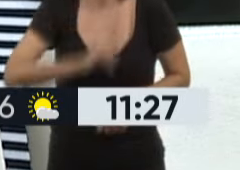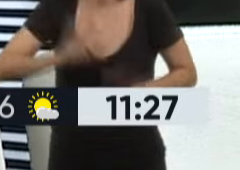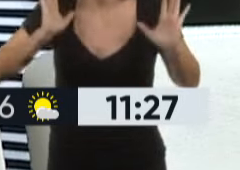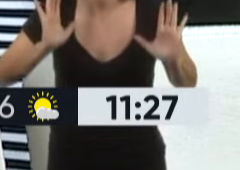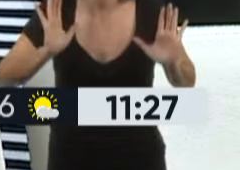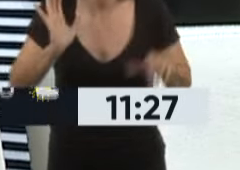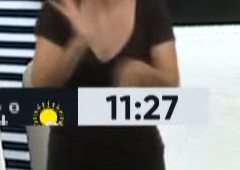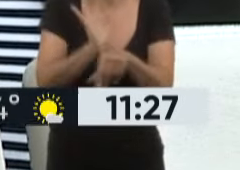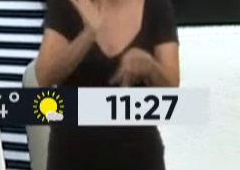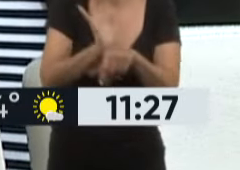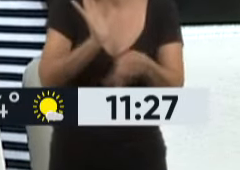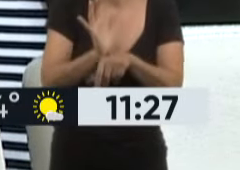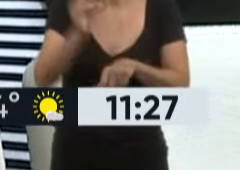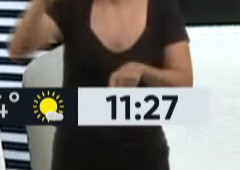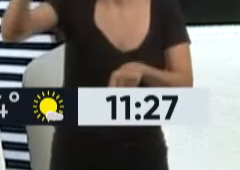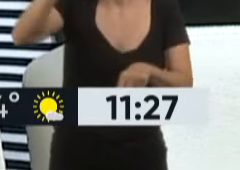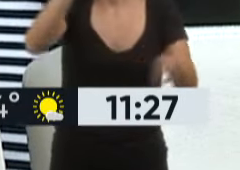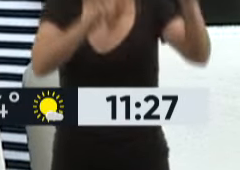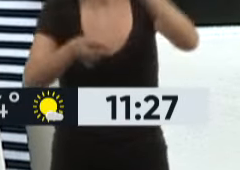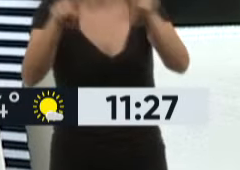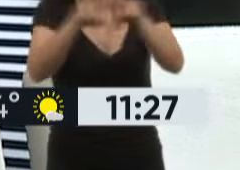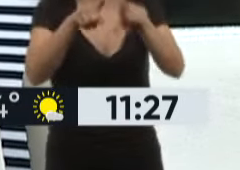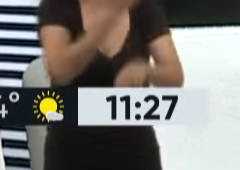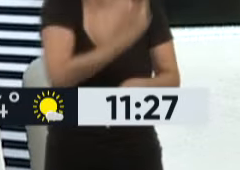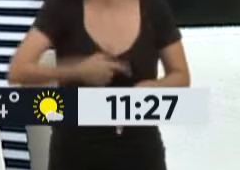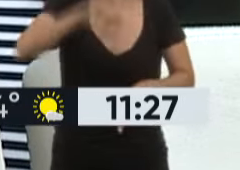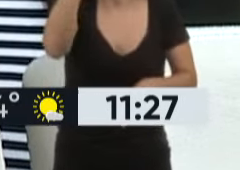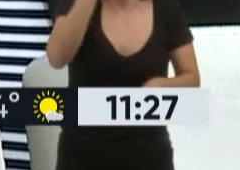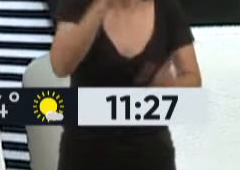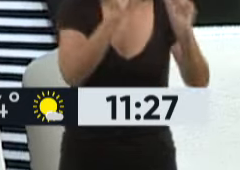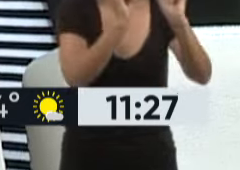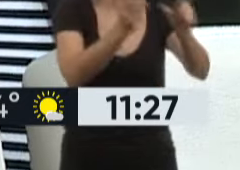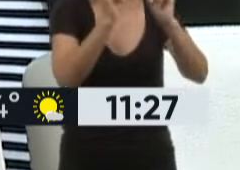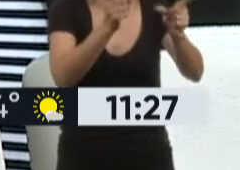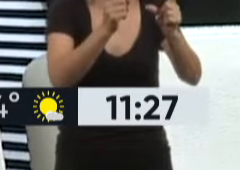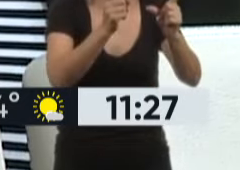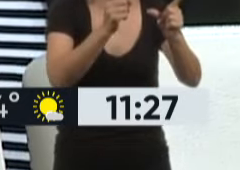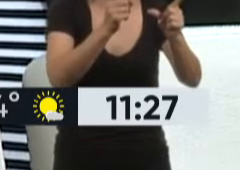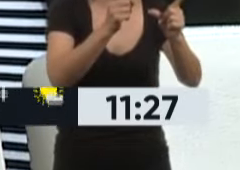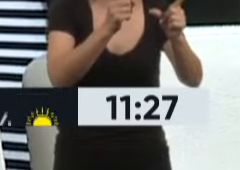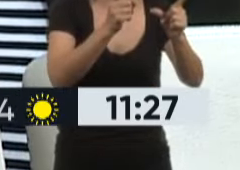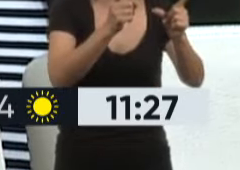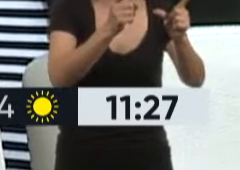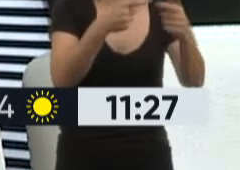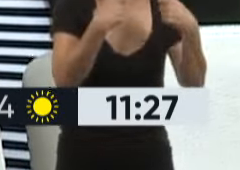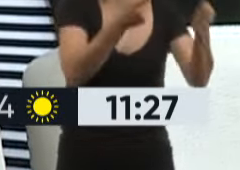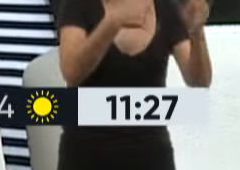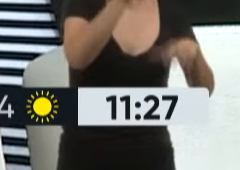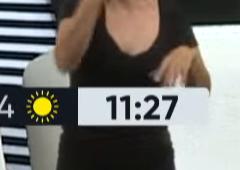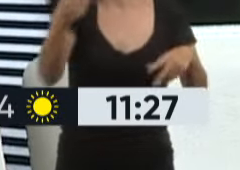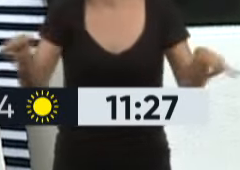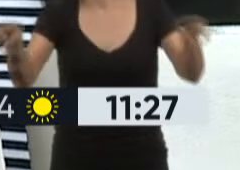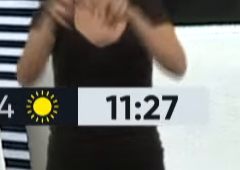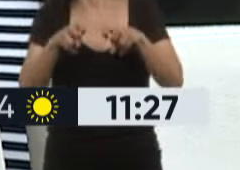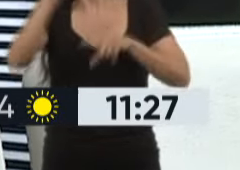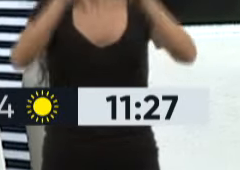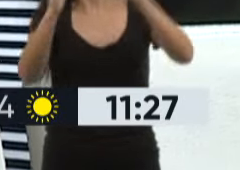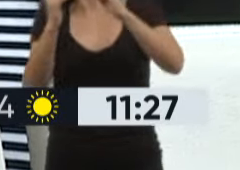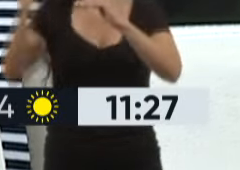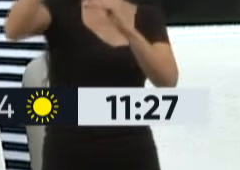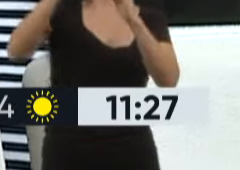eh el déficit fiscal e y y más bien tienen super hábit en algunos